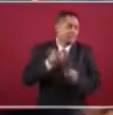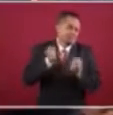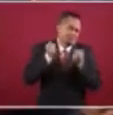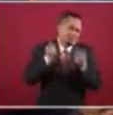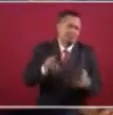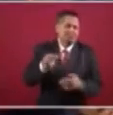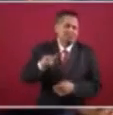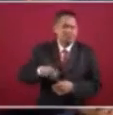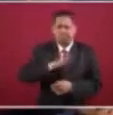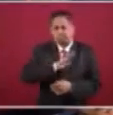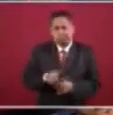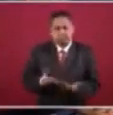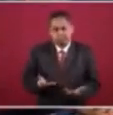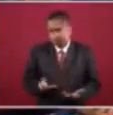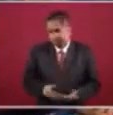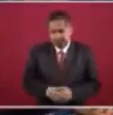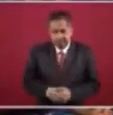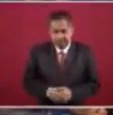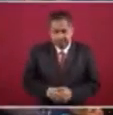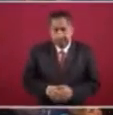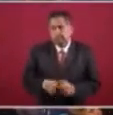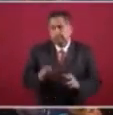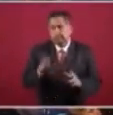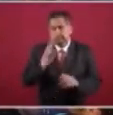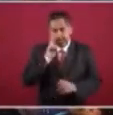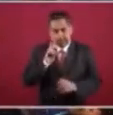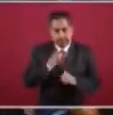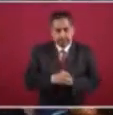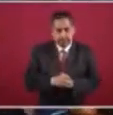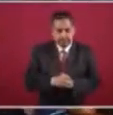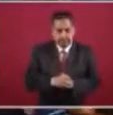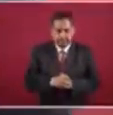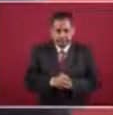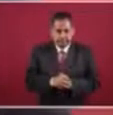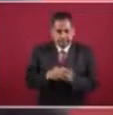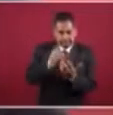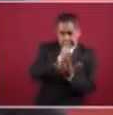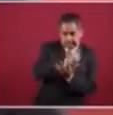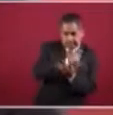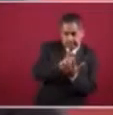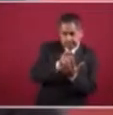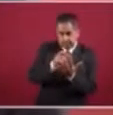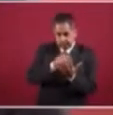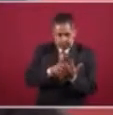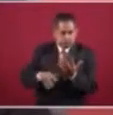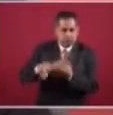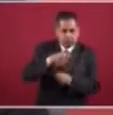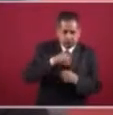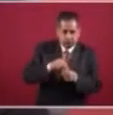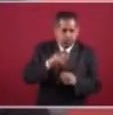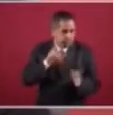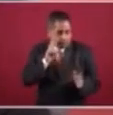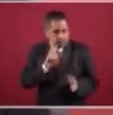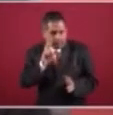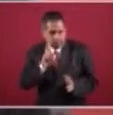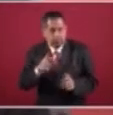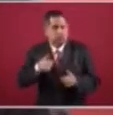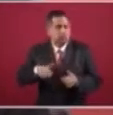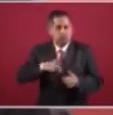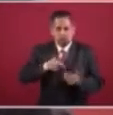que ver todo lo que está aconteciendo. Nosotros estamos